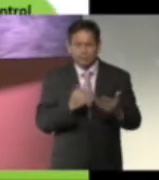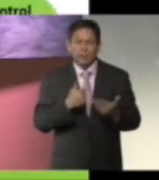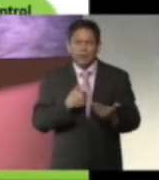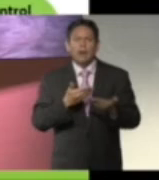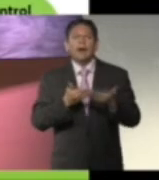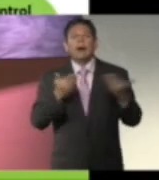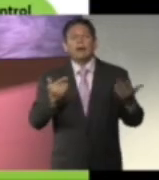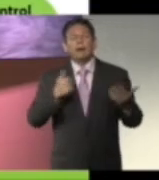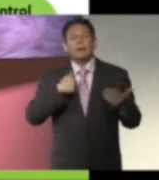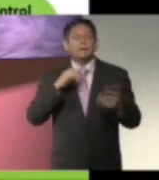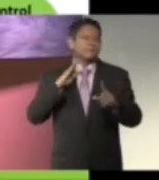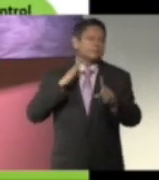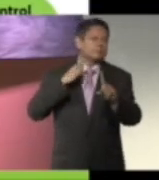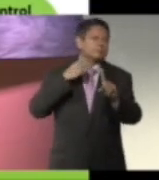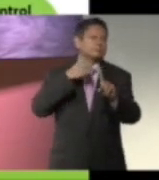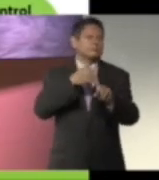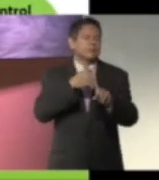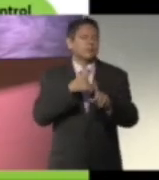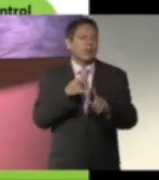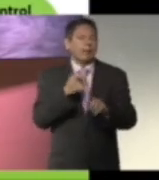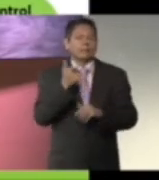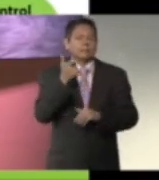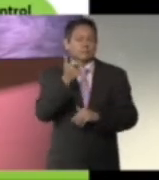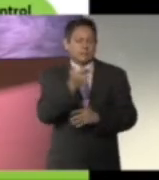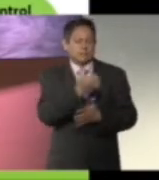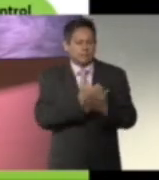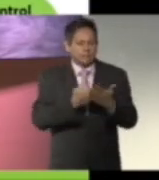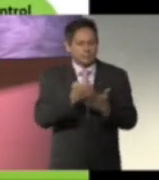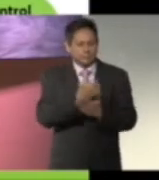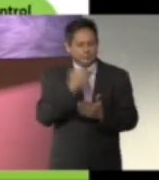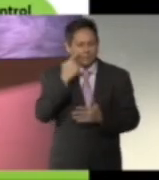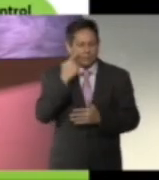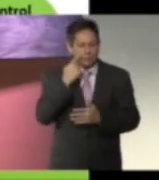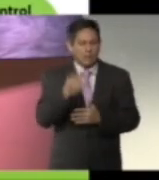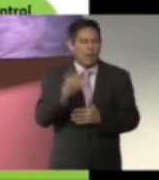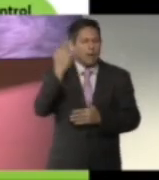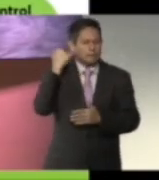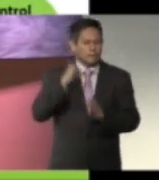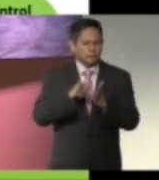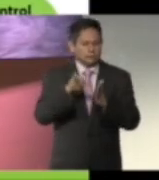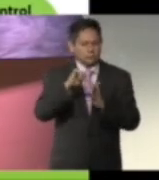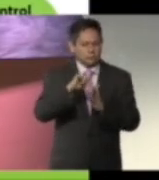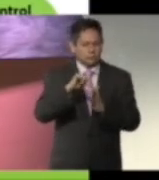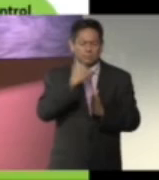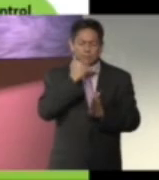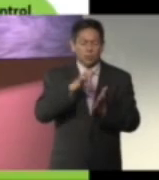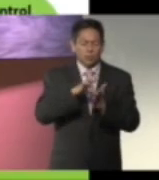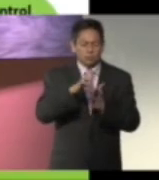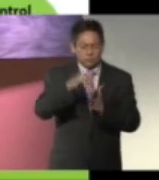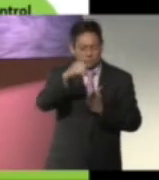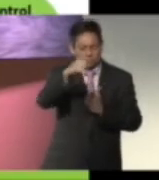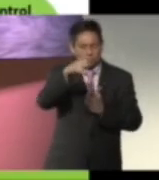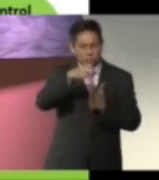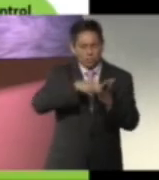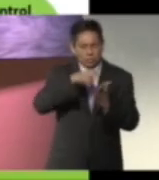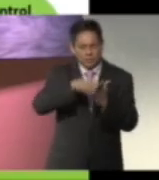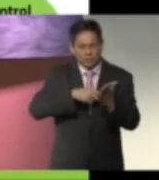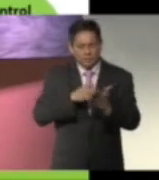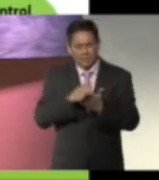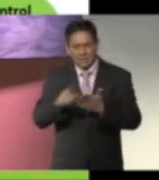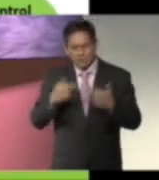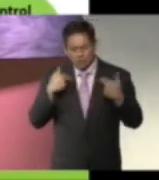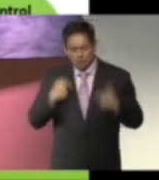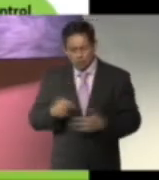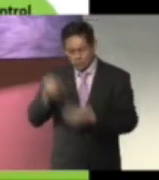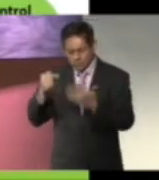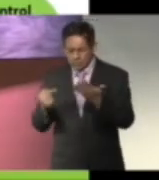reflexiones. Primero, la reforma constitucional en derechos humanos nos planteó un nuevo paradigma jurídico en México que tiene que ver con la